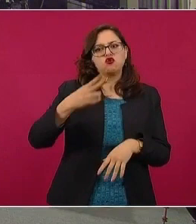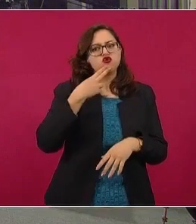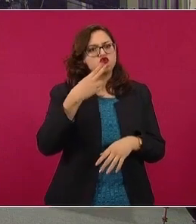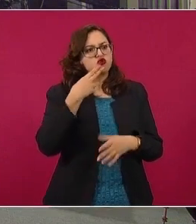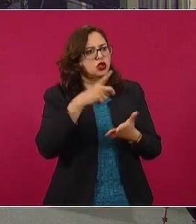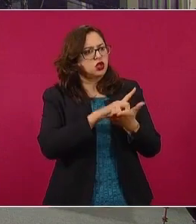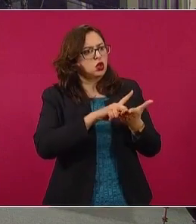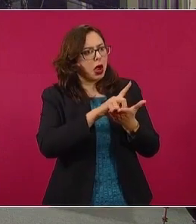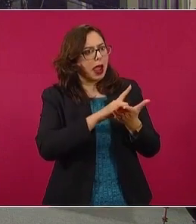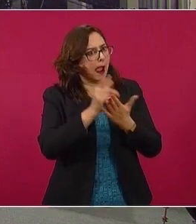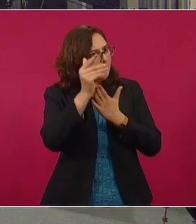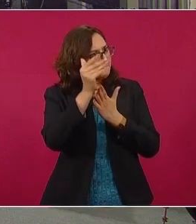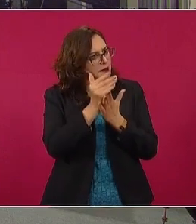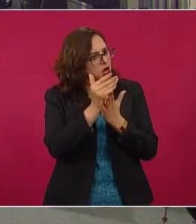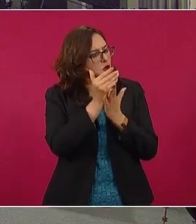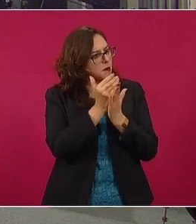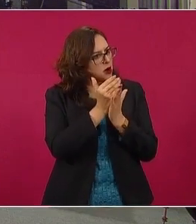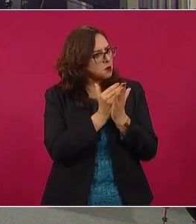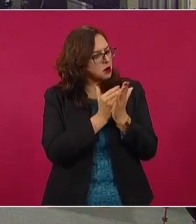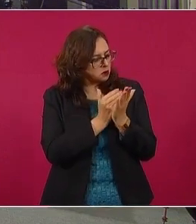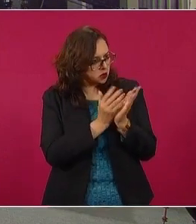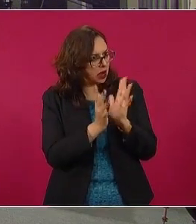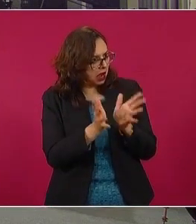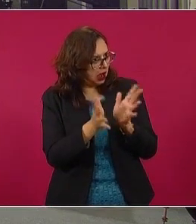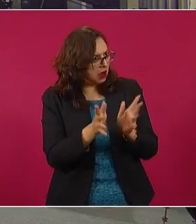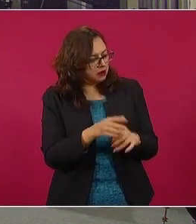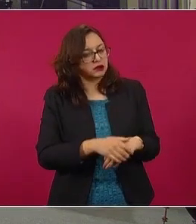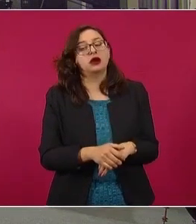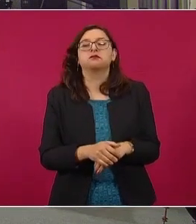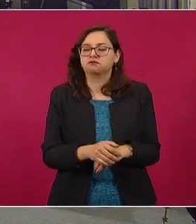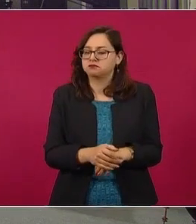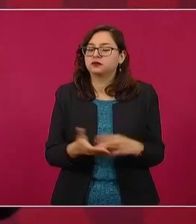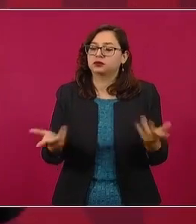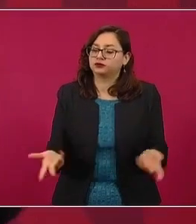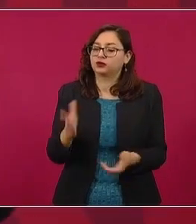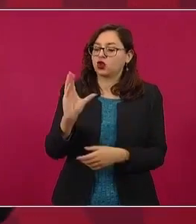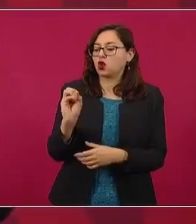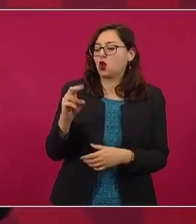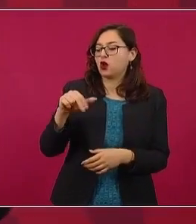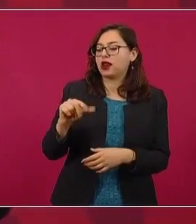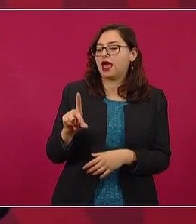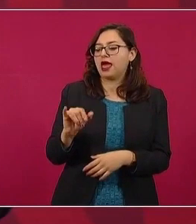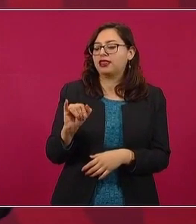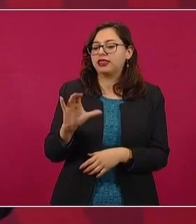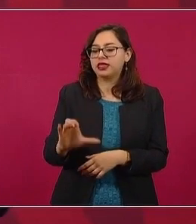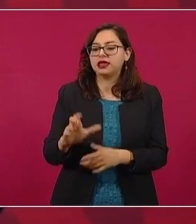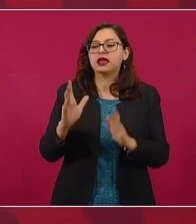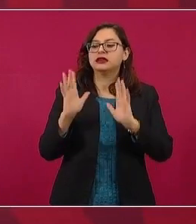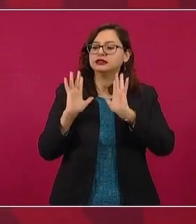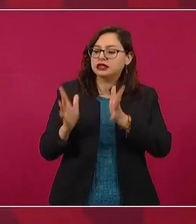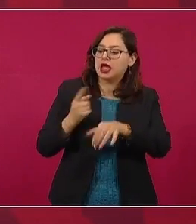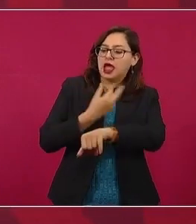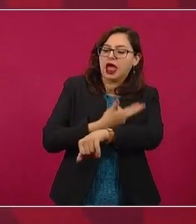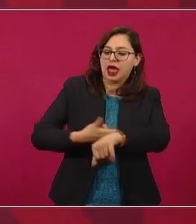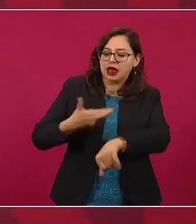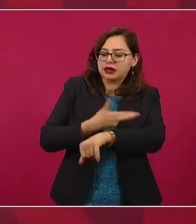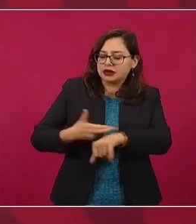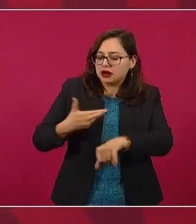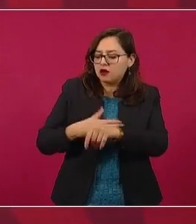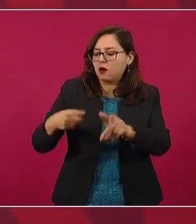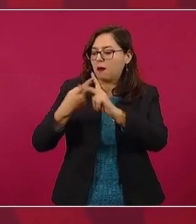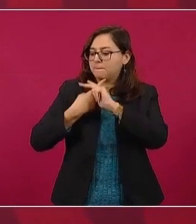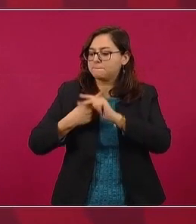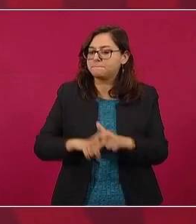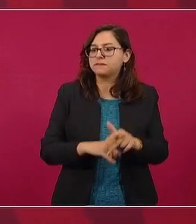mismo tiempo hay toda una red de apoyo, se ha fortalecido a través de CONADIC, y ahora que se incluyó el tema de salud